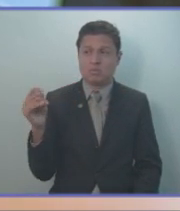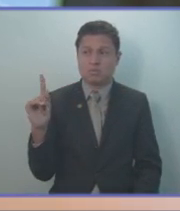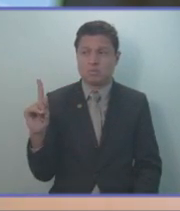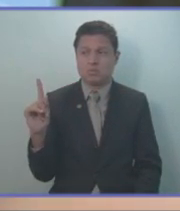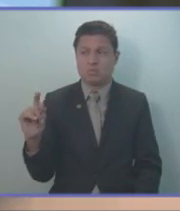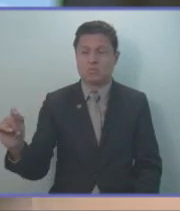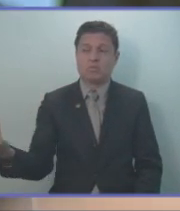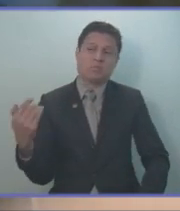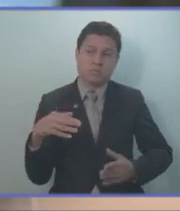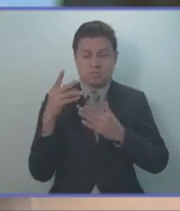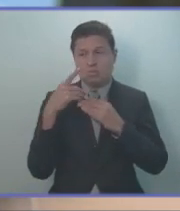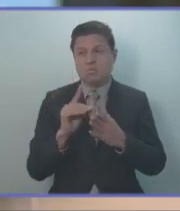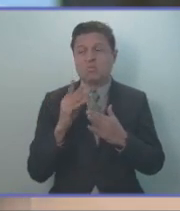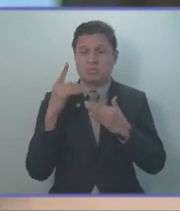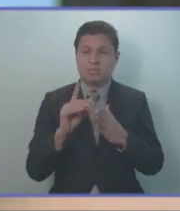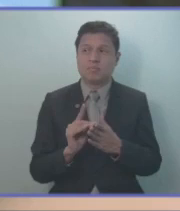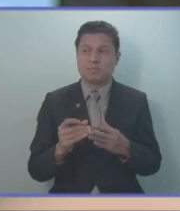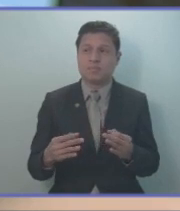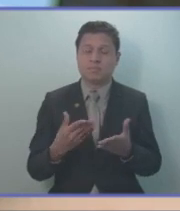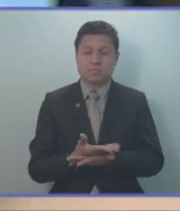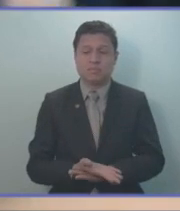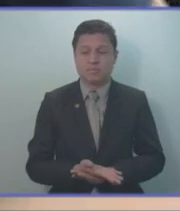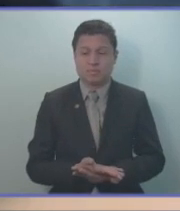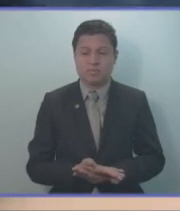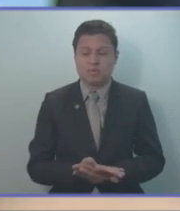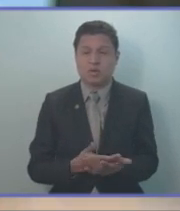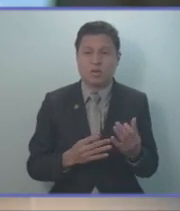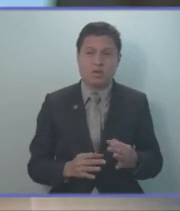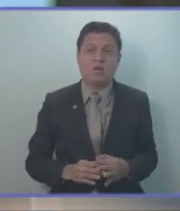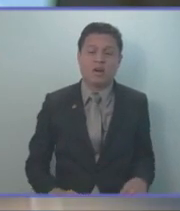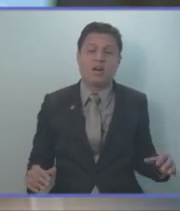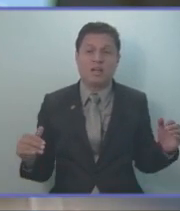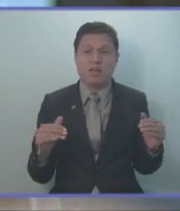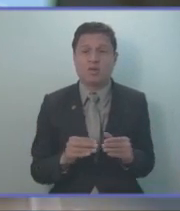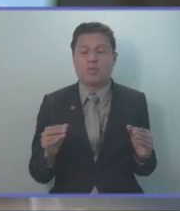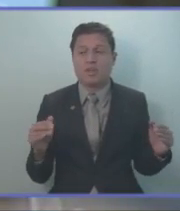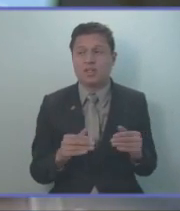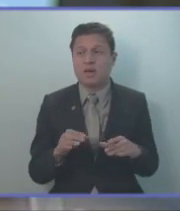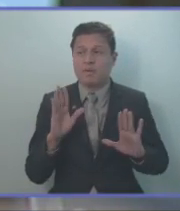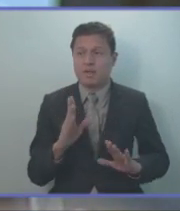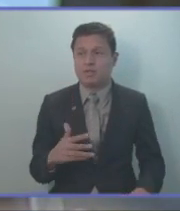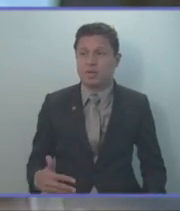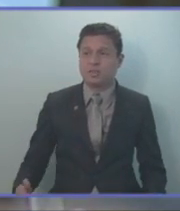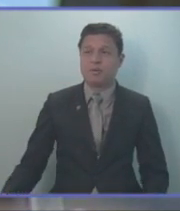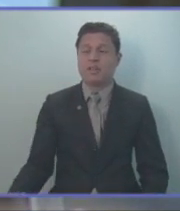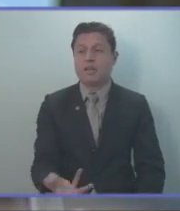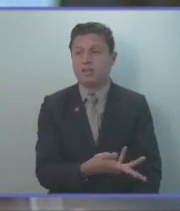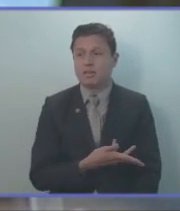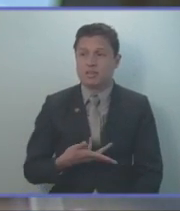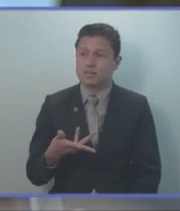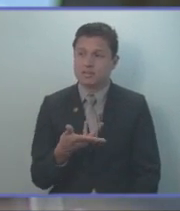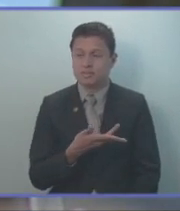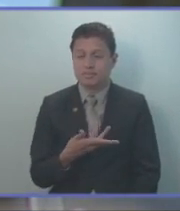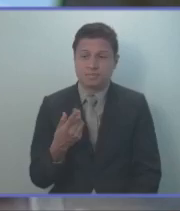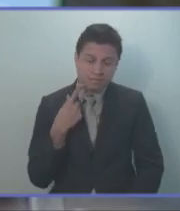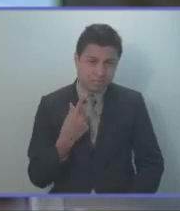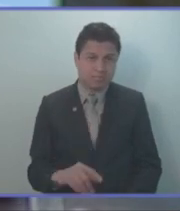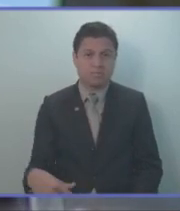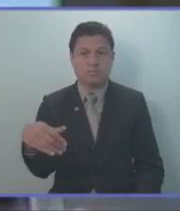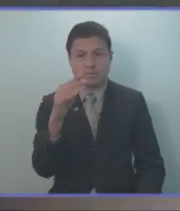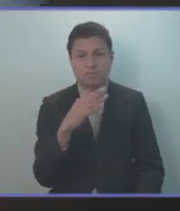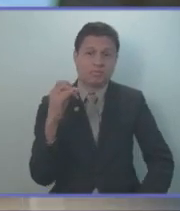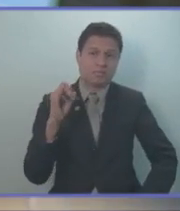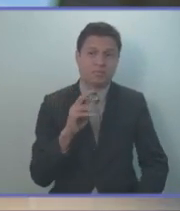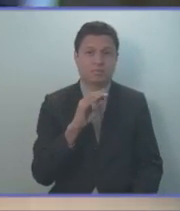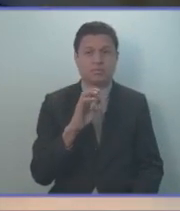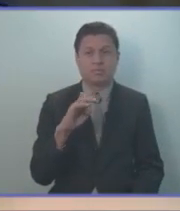1597-7-2014-1, moción de varios diputados en el sentido se emita pronunciamiento público haciendo un llamado para que el Estado de Israel detenga la